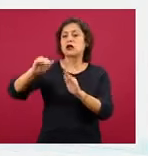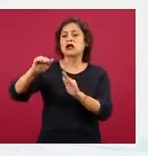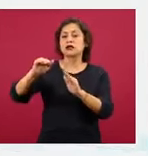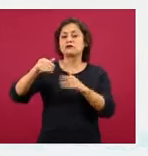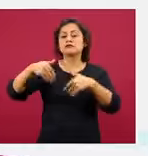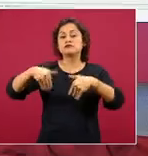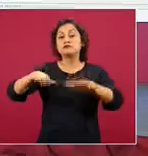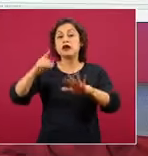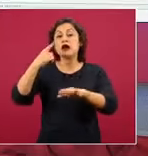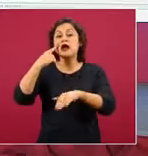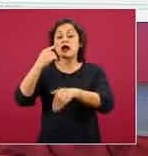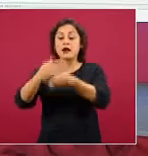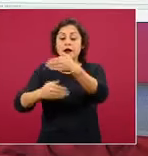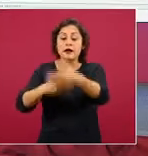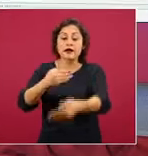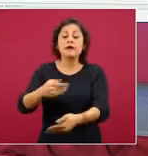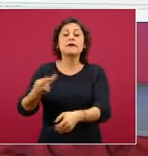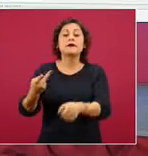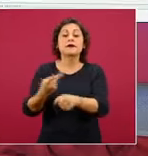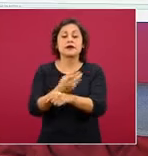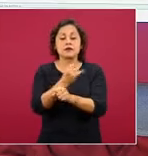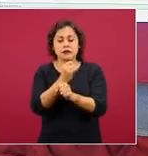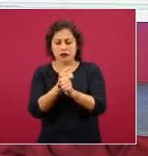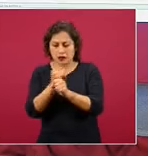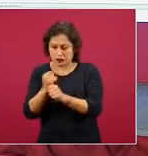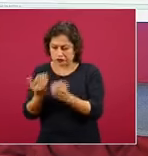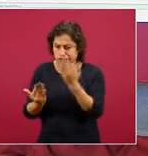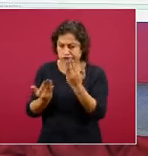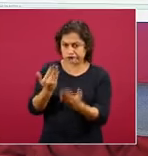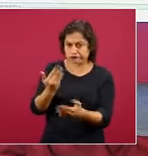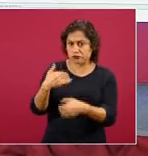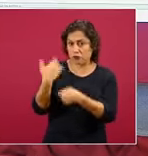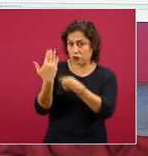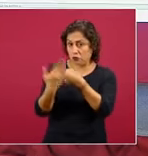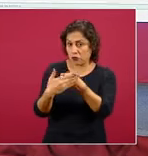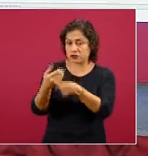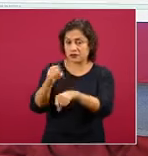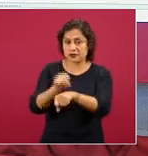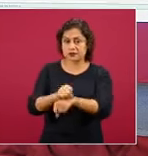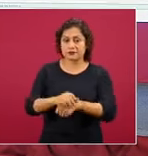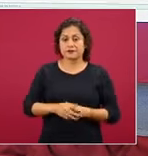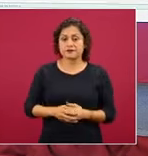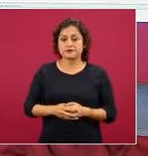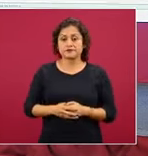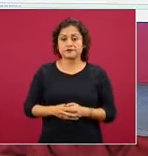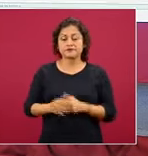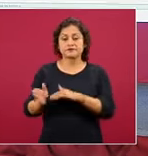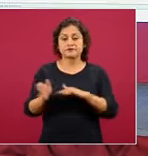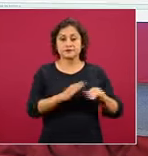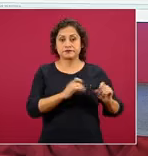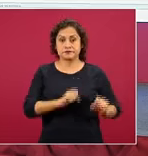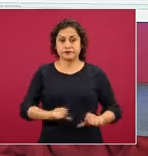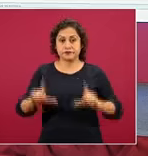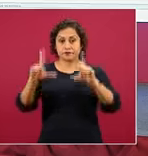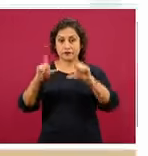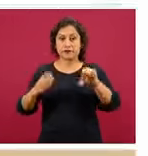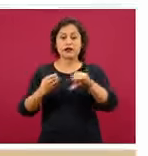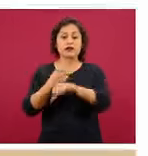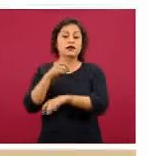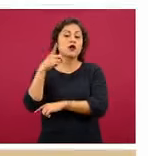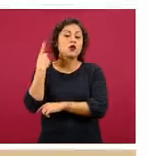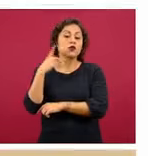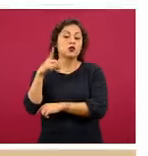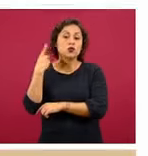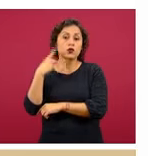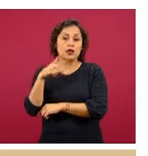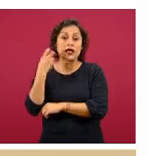a ver exactamente qué quiere decir esta tendencia para las próximas semanas que publiquemos. La siguiente, por favor. El caso de Durango ha